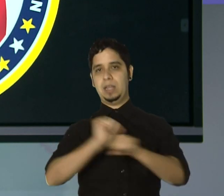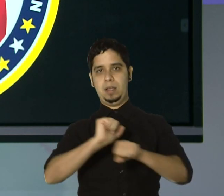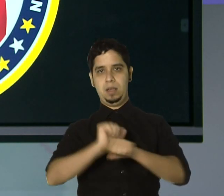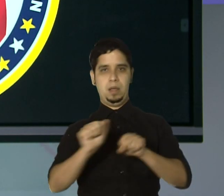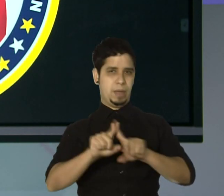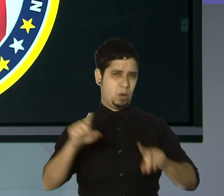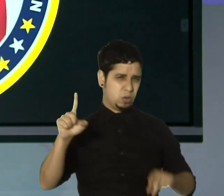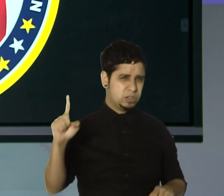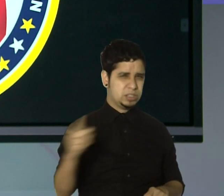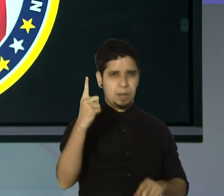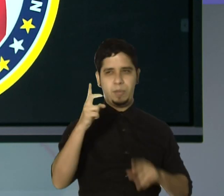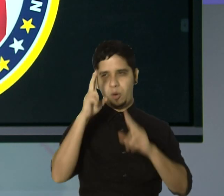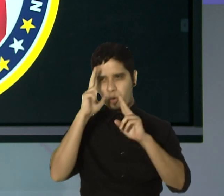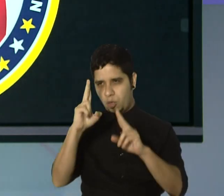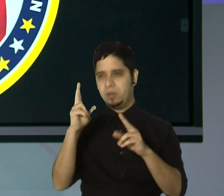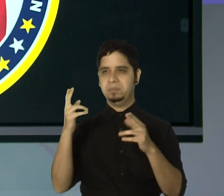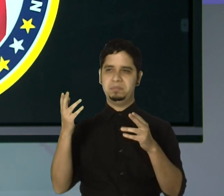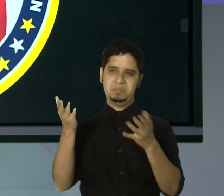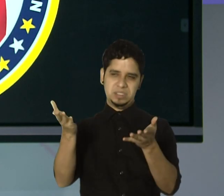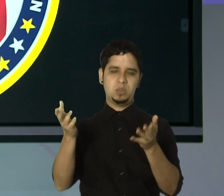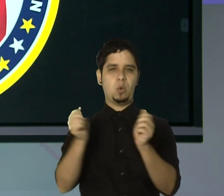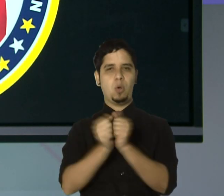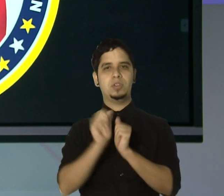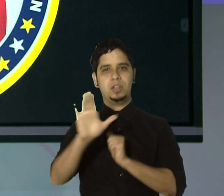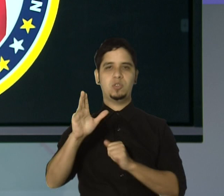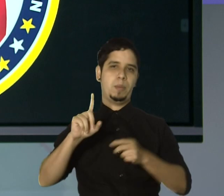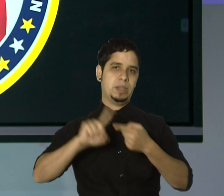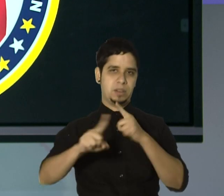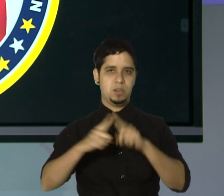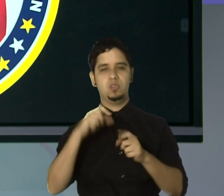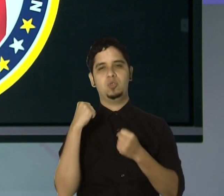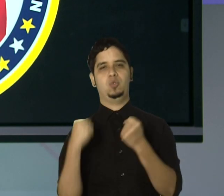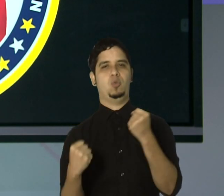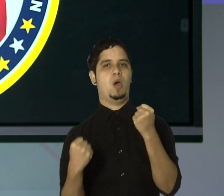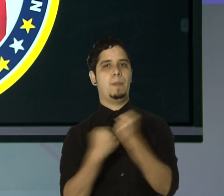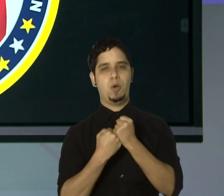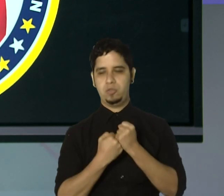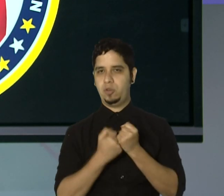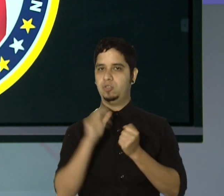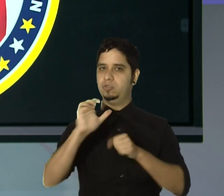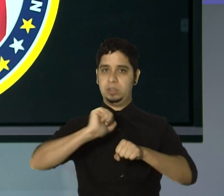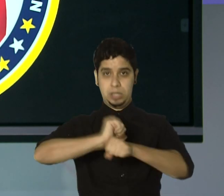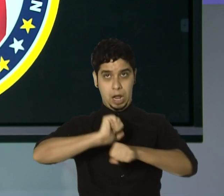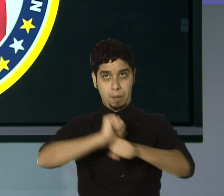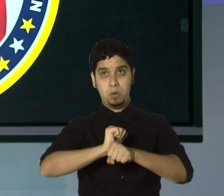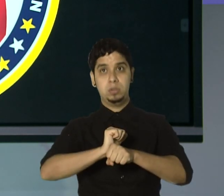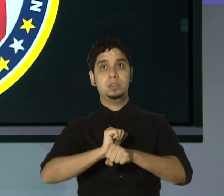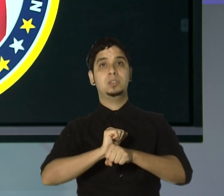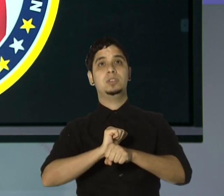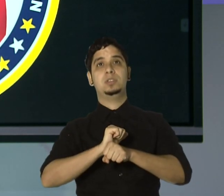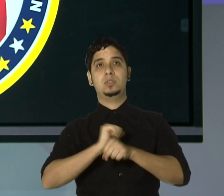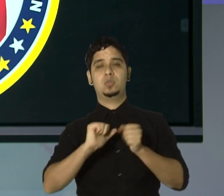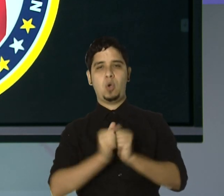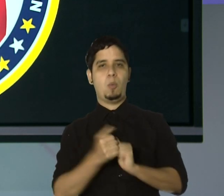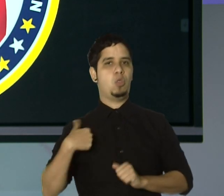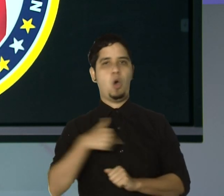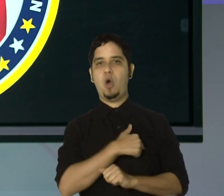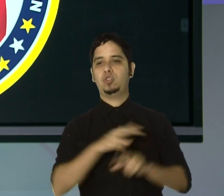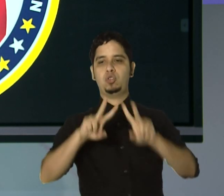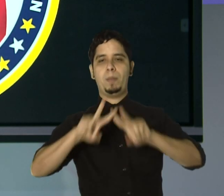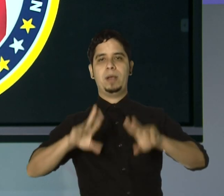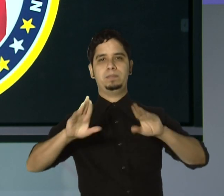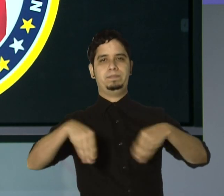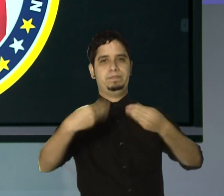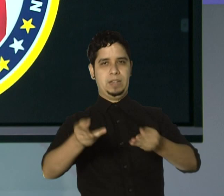siempre es un honor contar con su presencia, su amistad y su apoyo en el trabajo. Y cómo le devolvemos la paz a nuestros